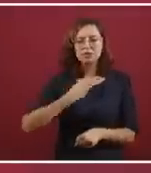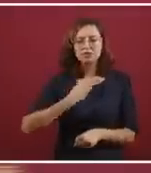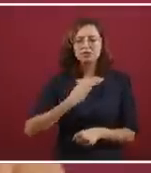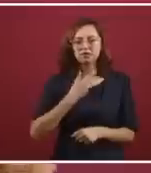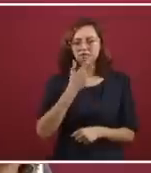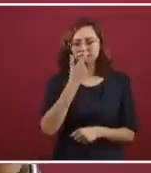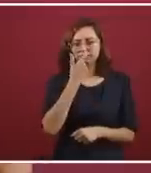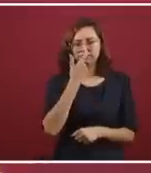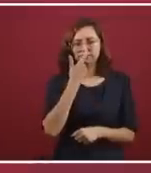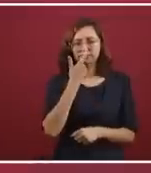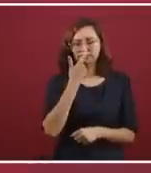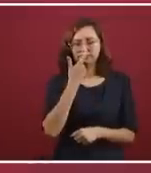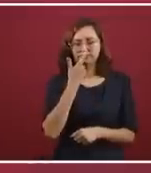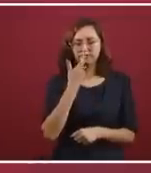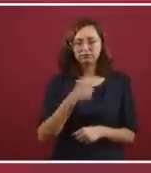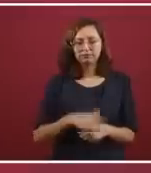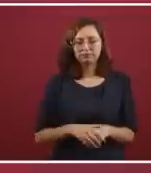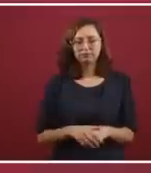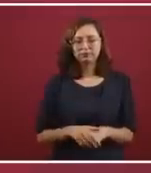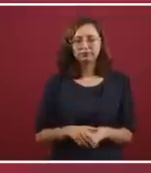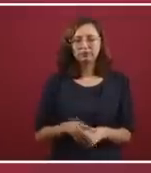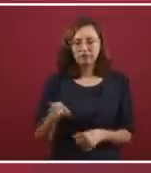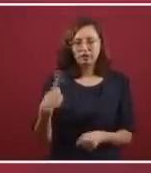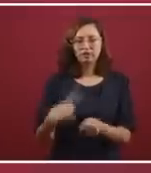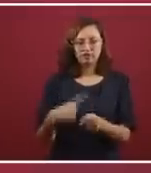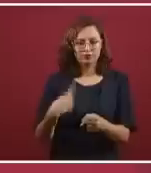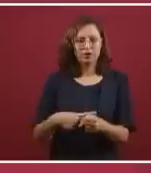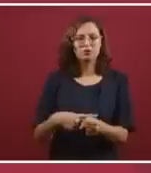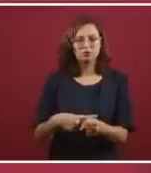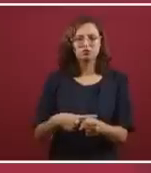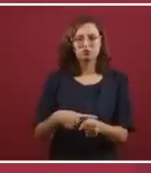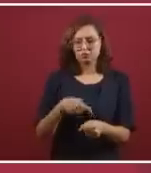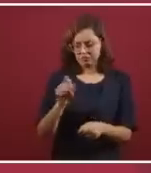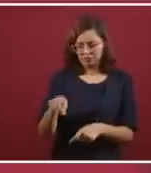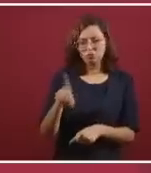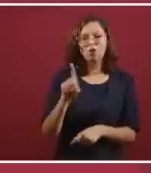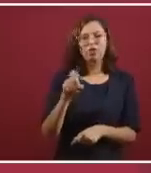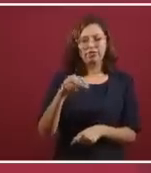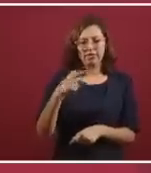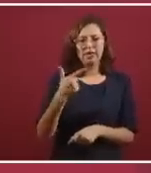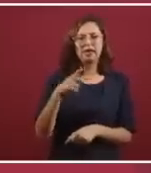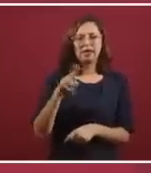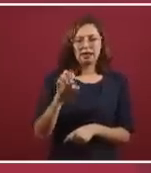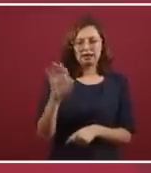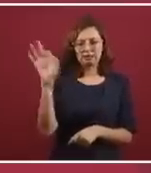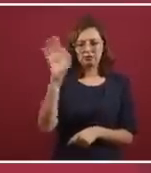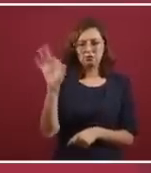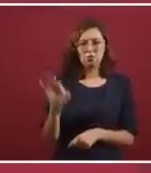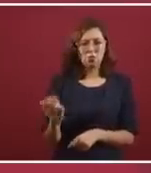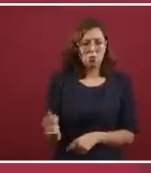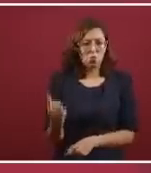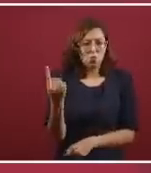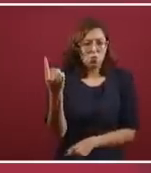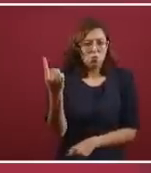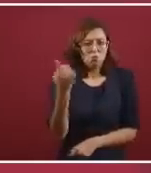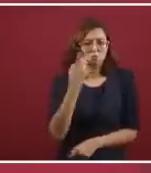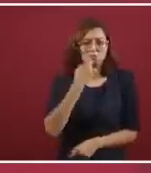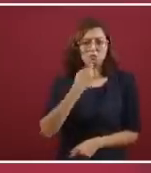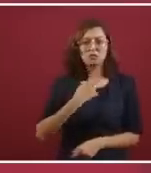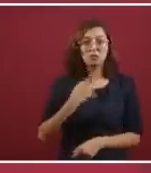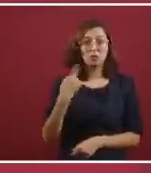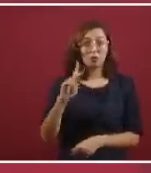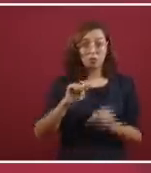este unos enfermos de dengue pero no es un asunto